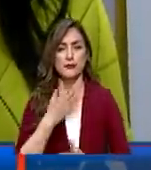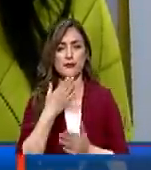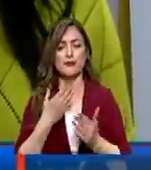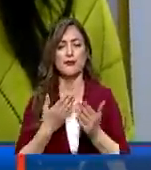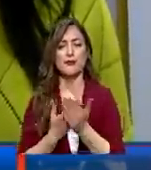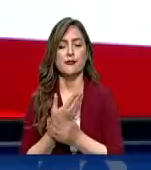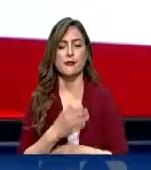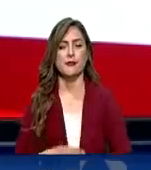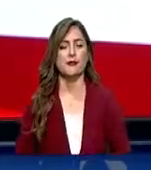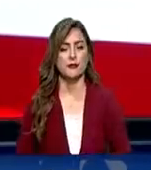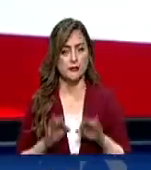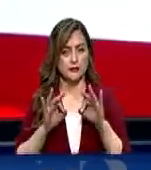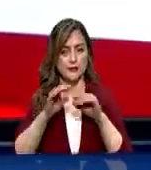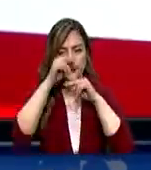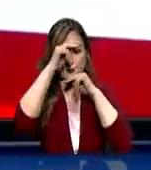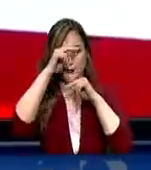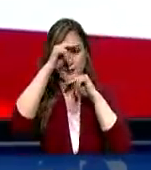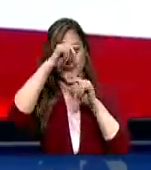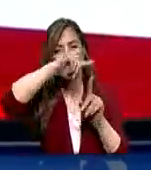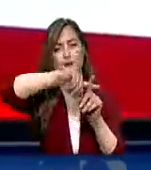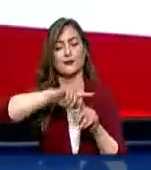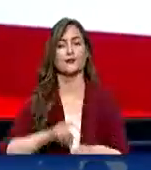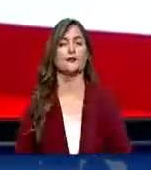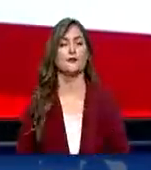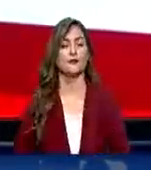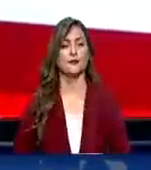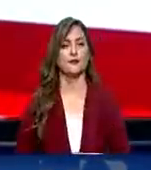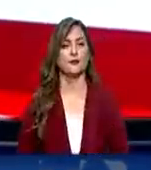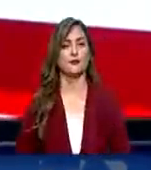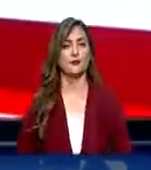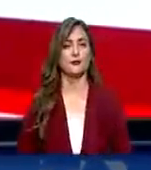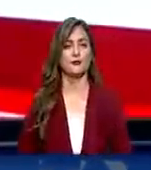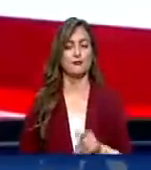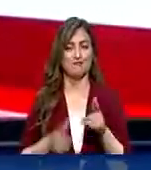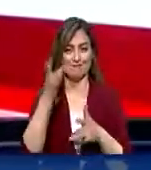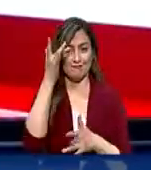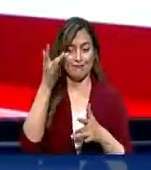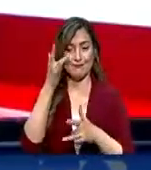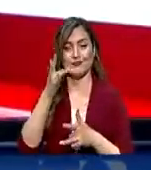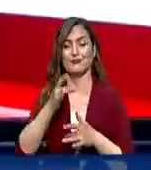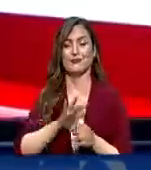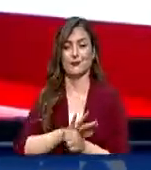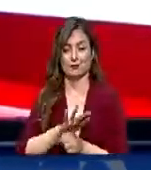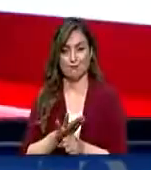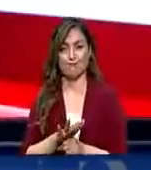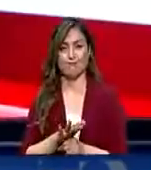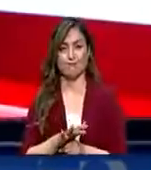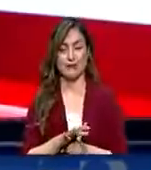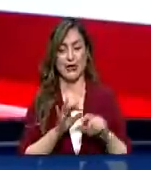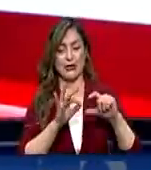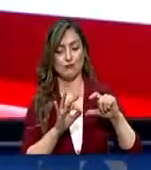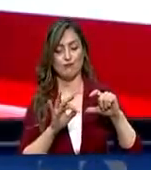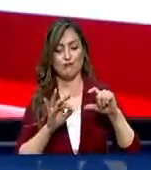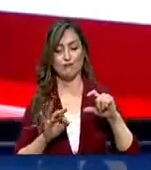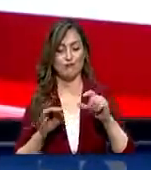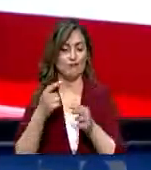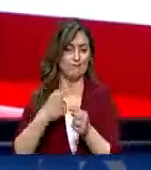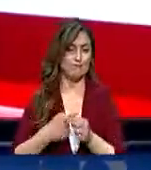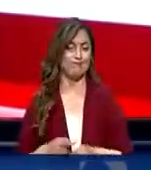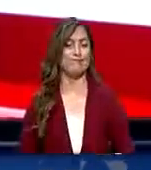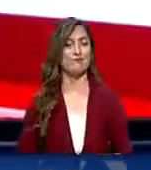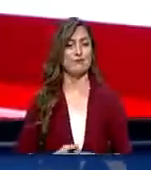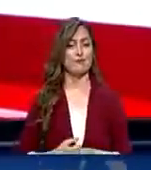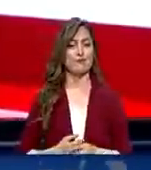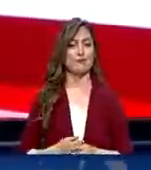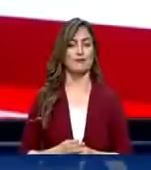Muchísimas gracias por esta buena noticia que nos demuestra que el número de pacientes con COVID-19 va disminuyendo en la capital, pero se